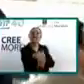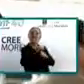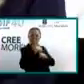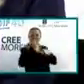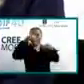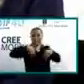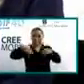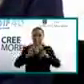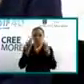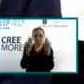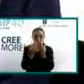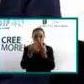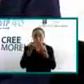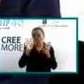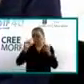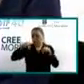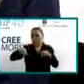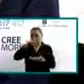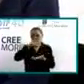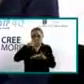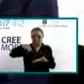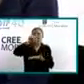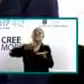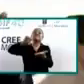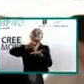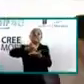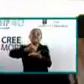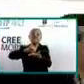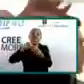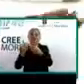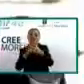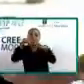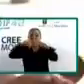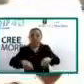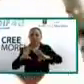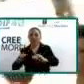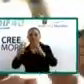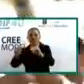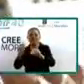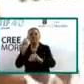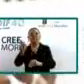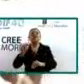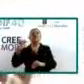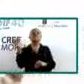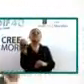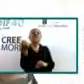en el centro del país, en este lugar, a los técnicos que van a atender al